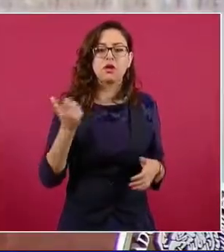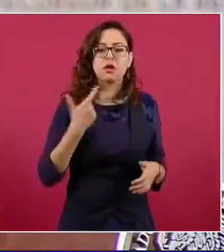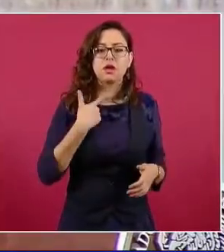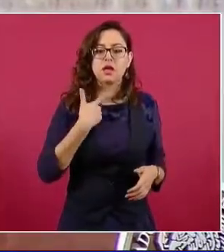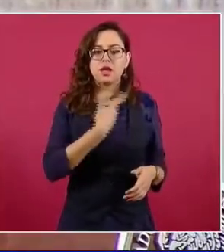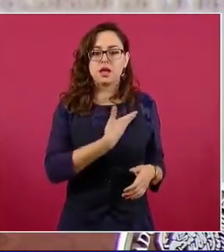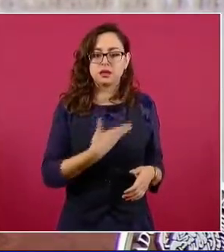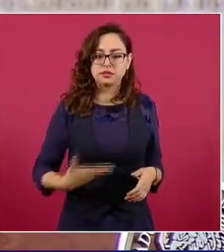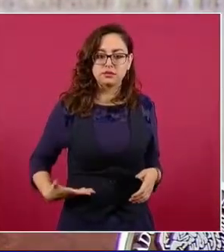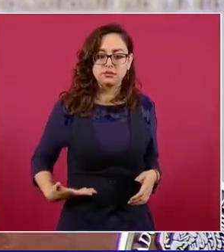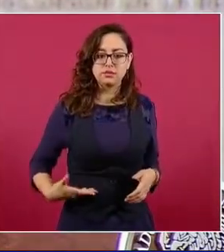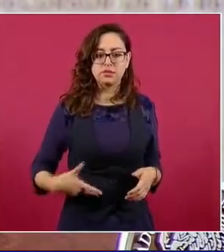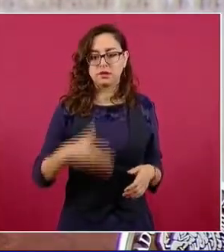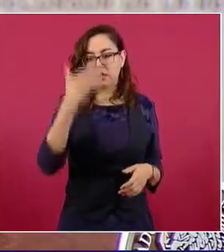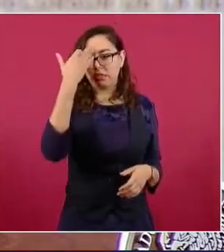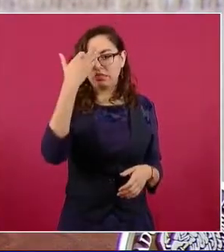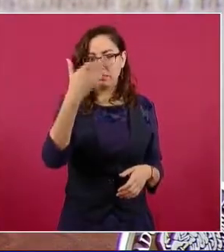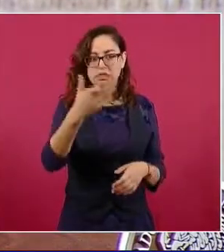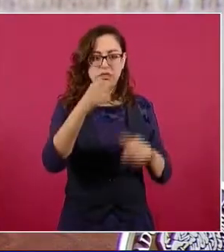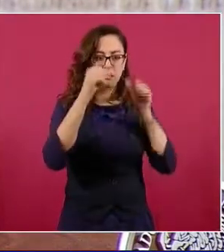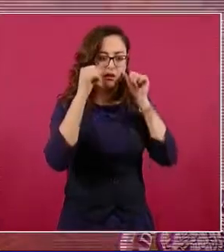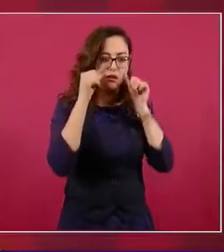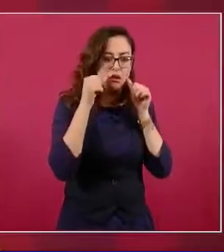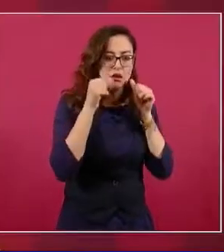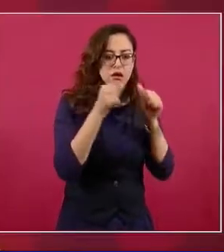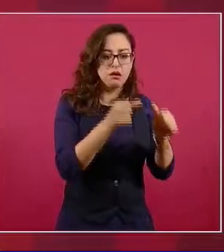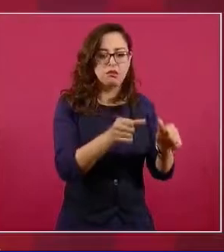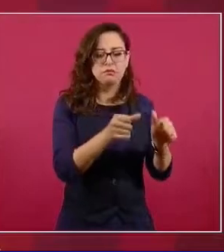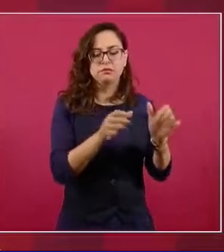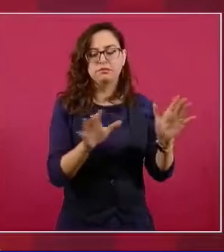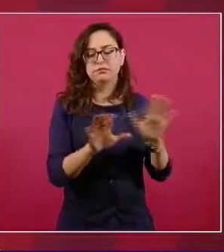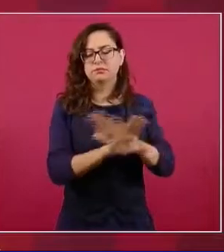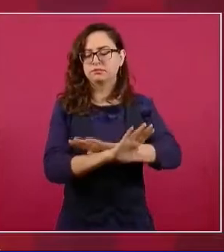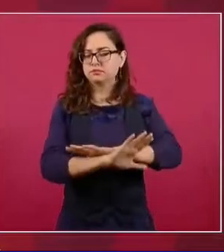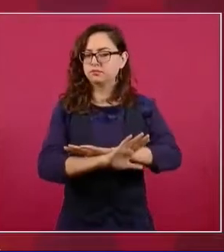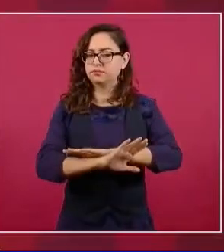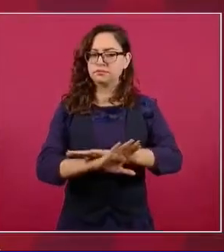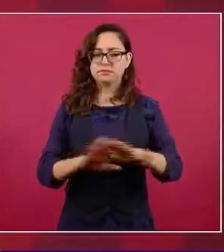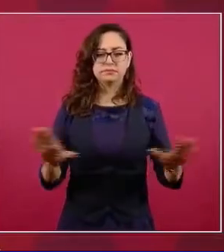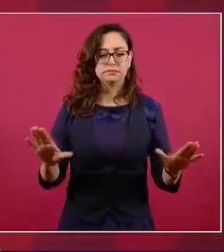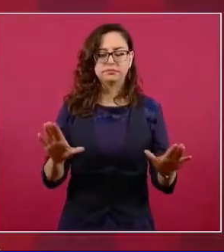perseguir a ningún adversario,